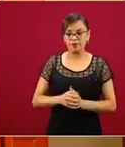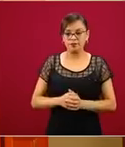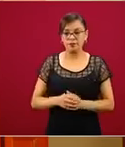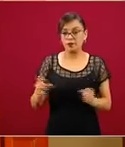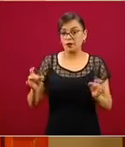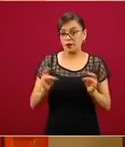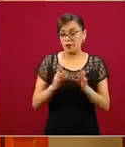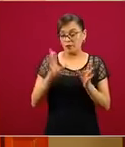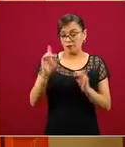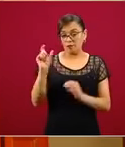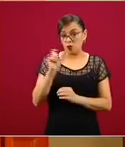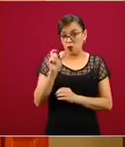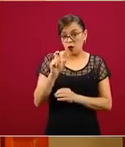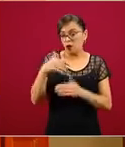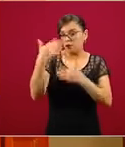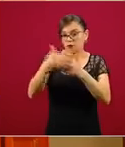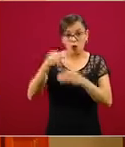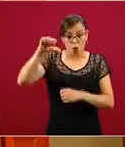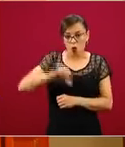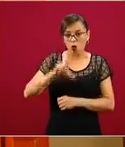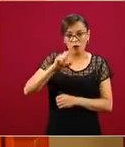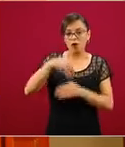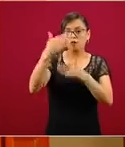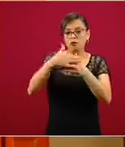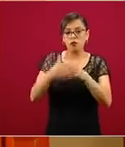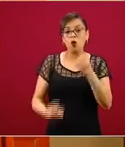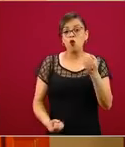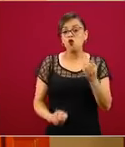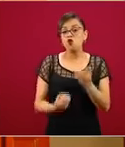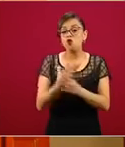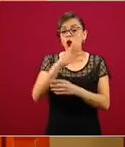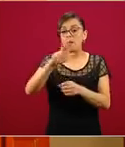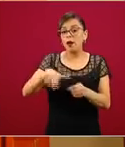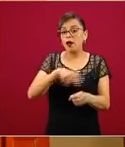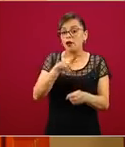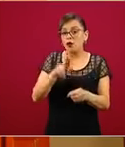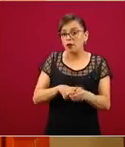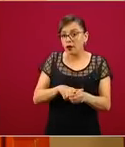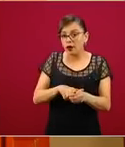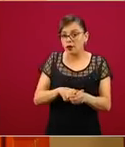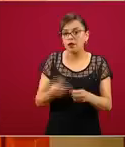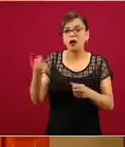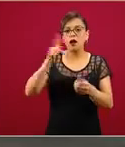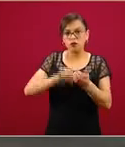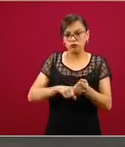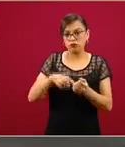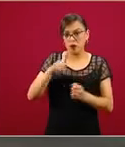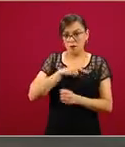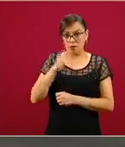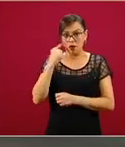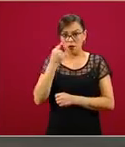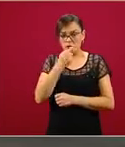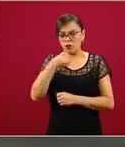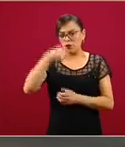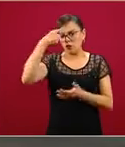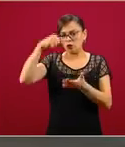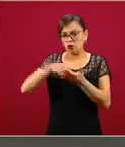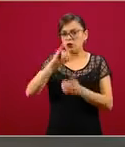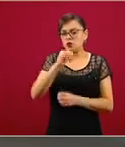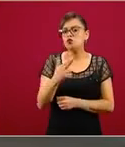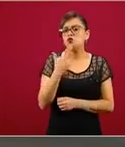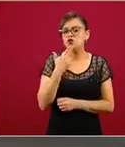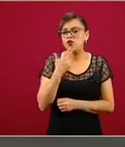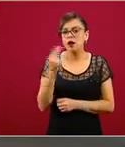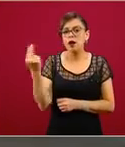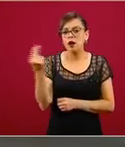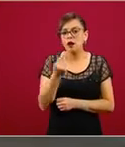nueva normalidad posterior al confinamiento, es útil, desde mi punto de vista, que hagamos una recapitulación de